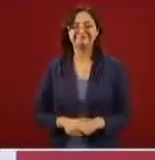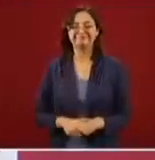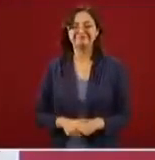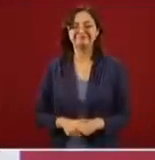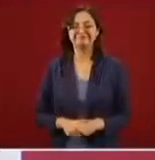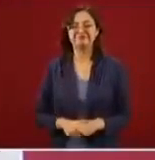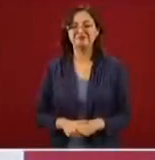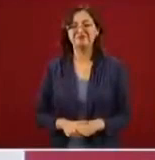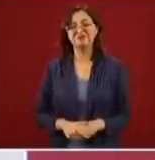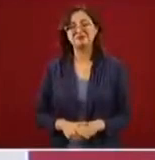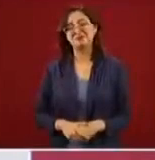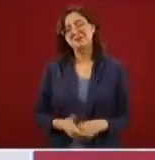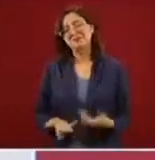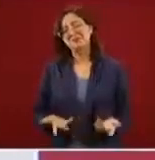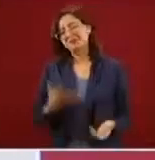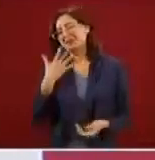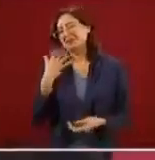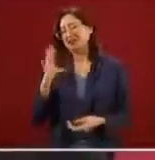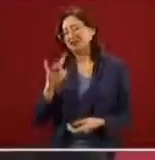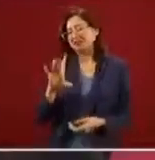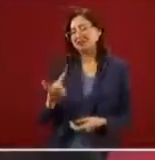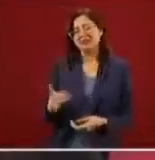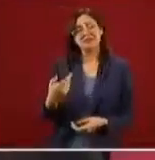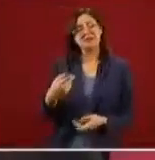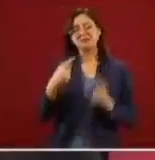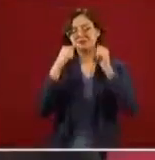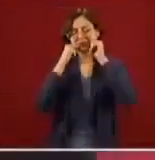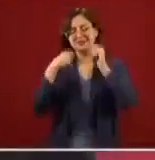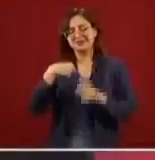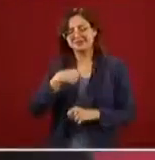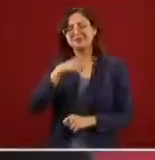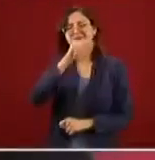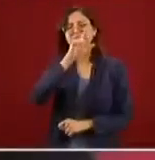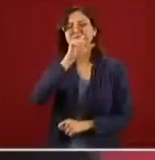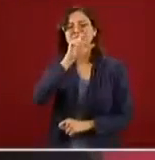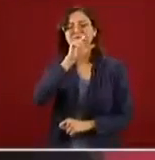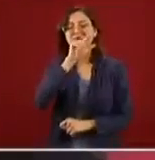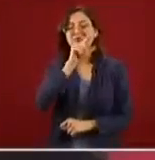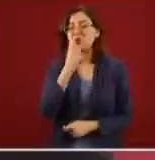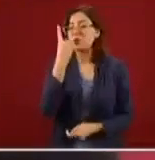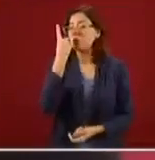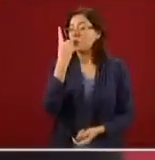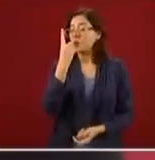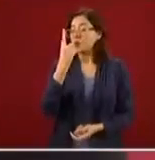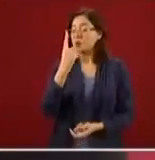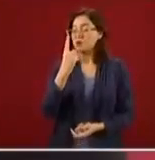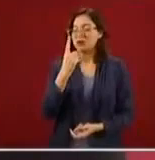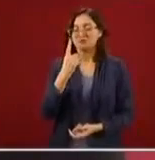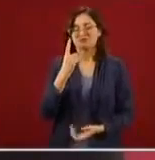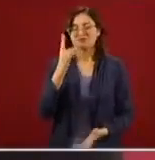Parece un asunto menor, pero a mí me preocupa. Eso es lo único que me está